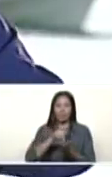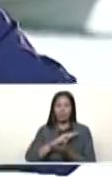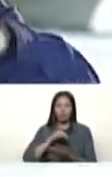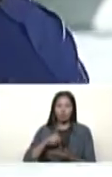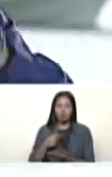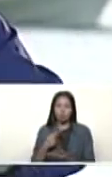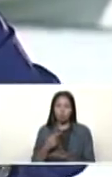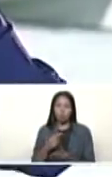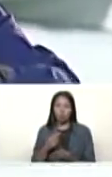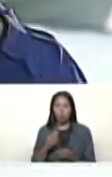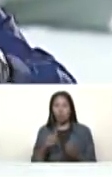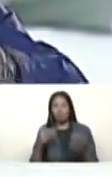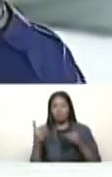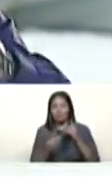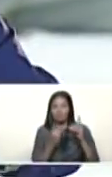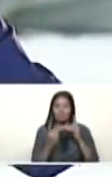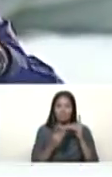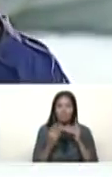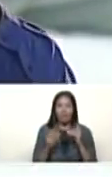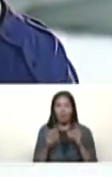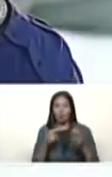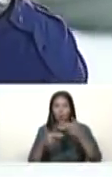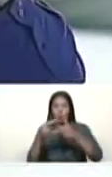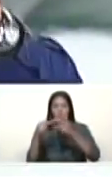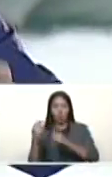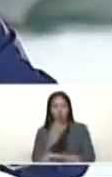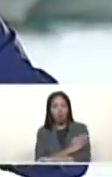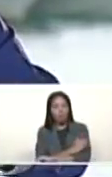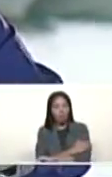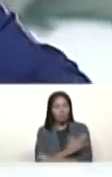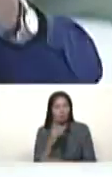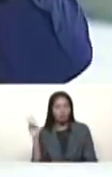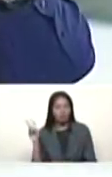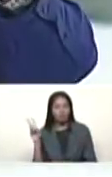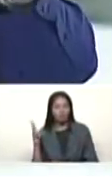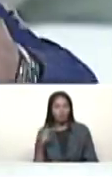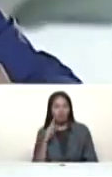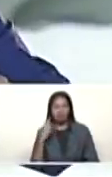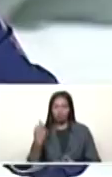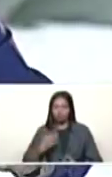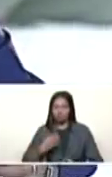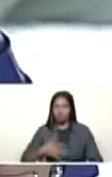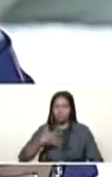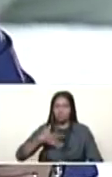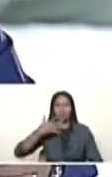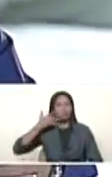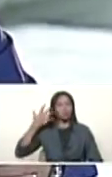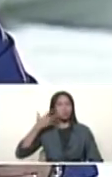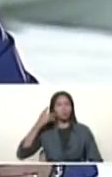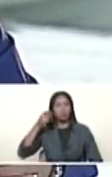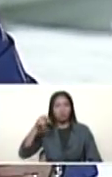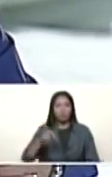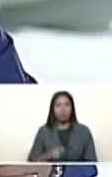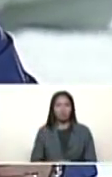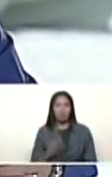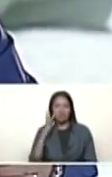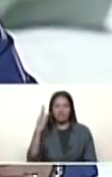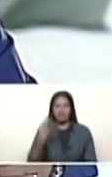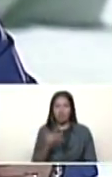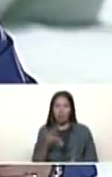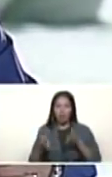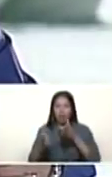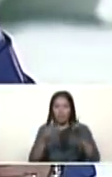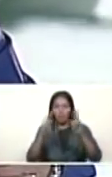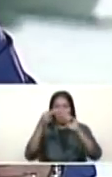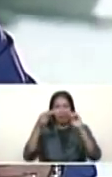en fase de diálogo constructivo con la oposición venezolana. Yo sí estoy orgulloso de eso y creo que el camino